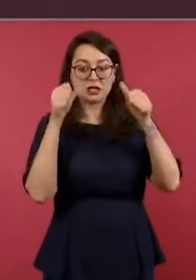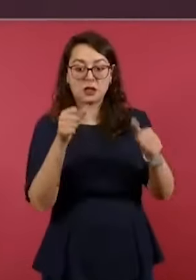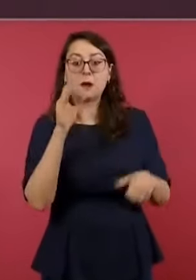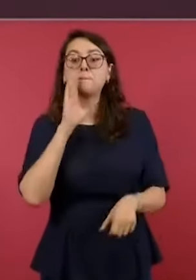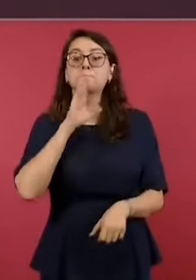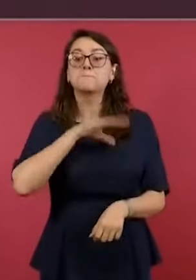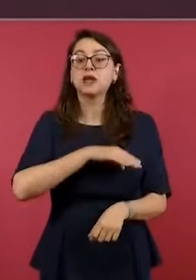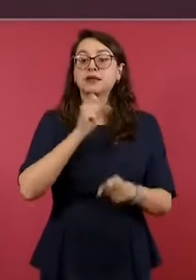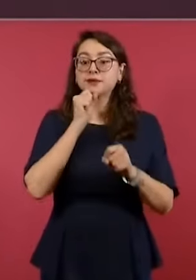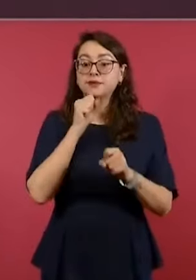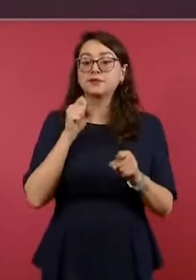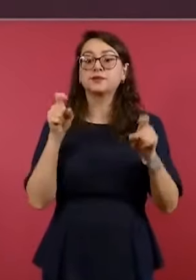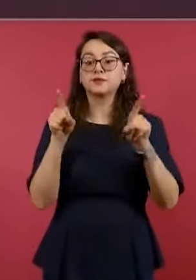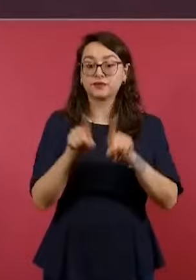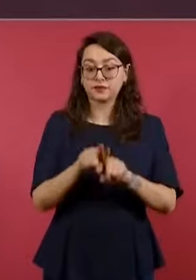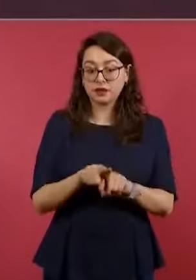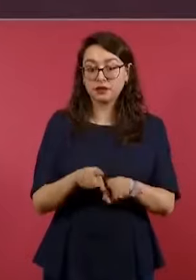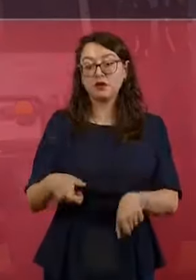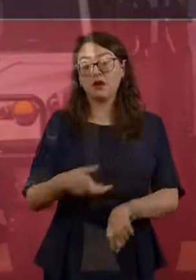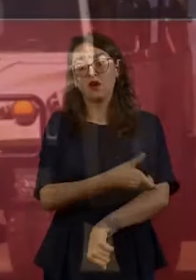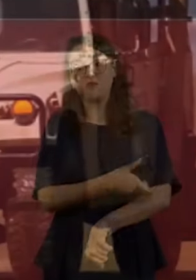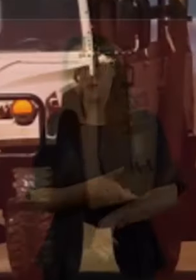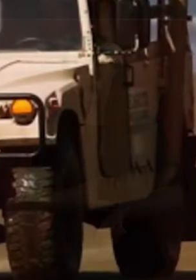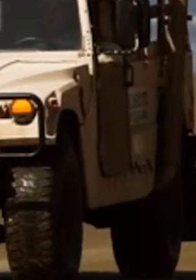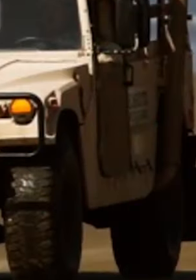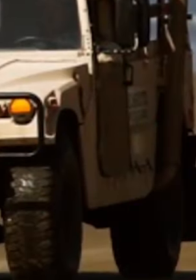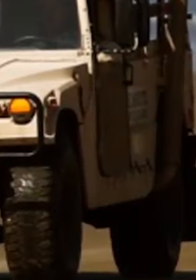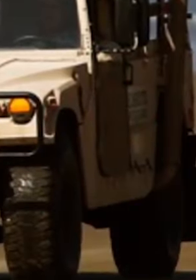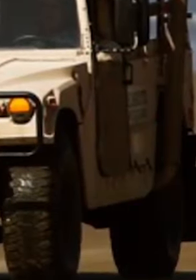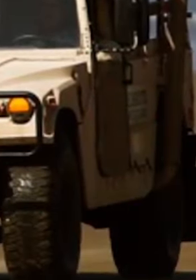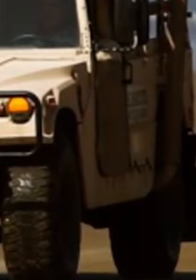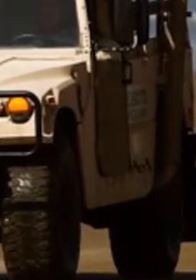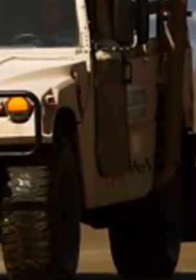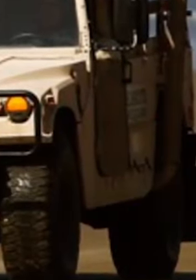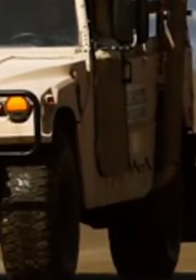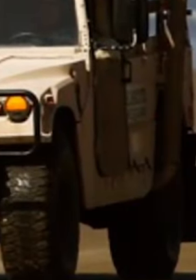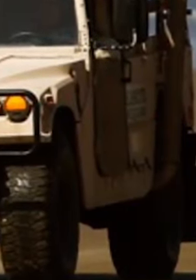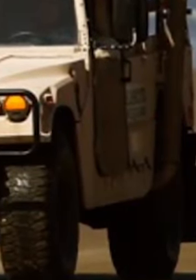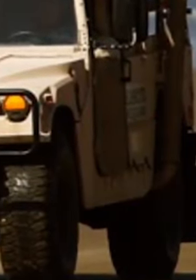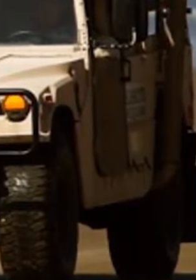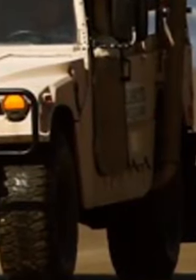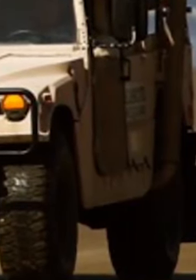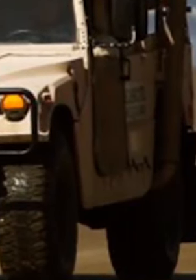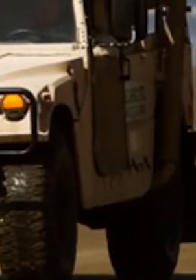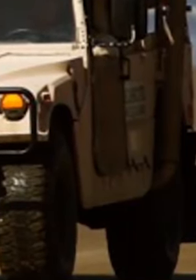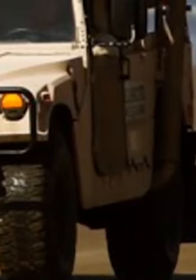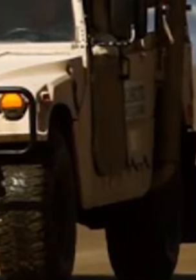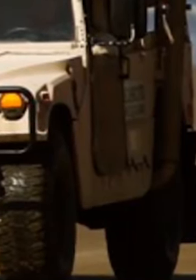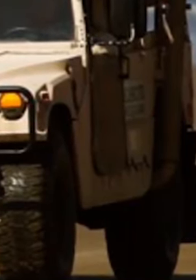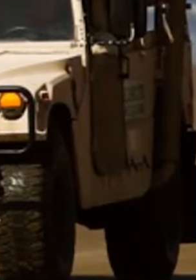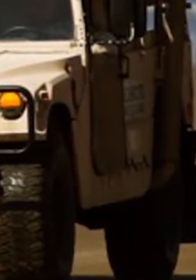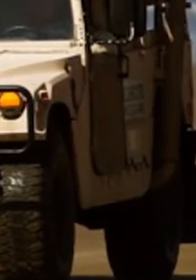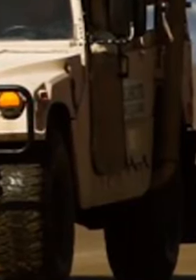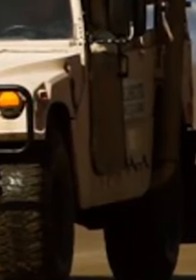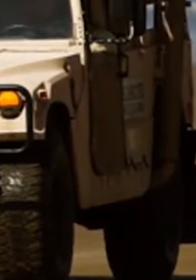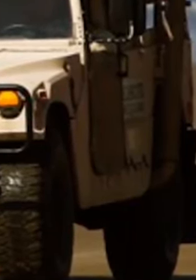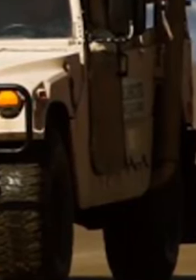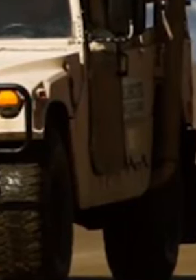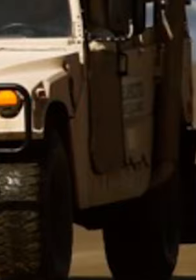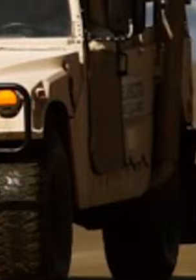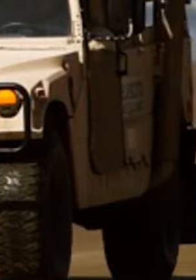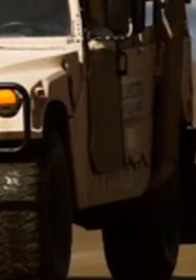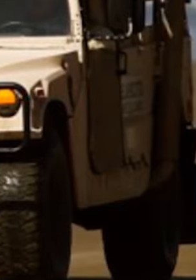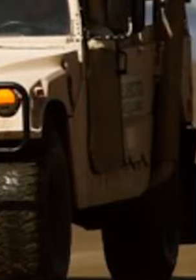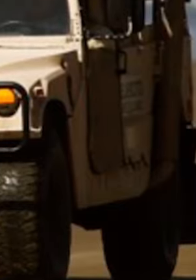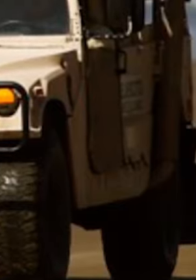familias afectadas a través de la Unidad de Vinculación Ciudadana. La investigación continúa. El responsable de eso, el director del centro, está detenido por varios